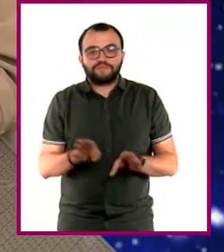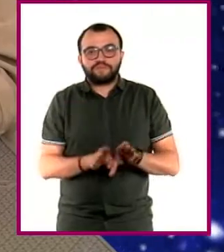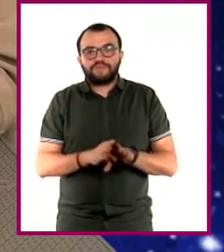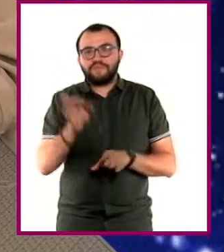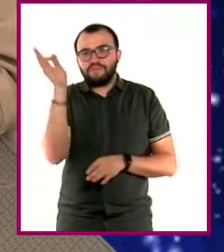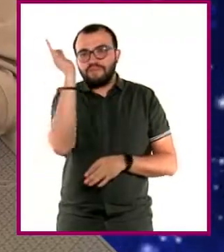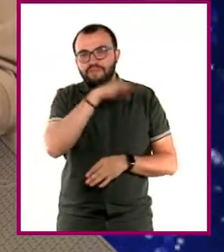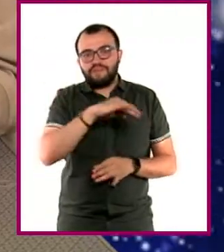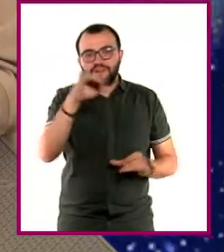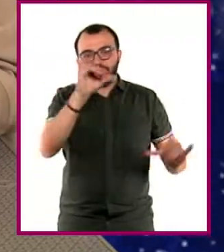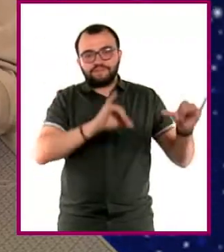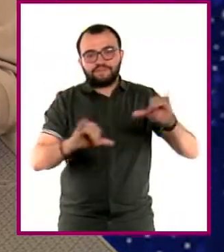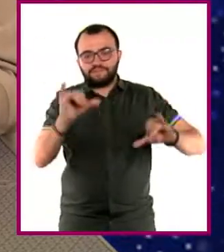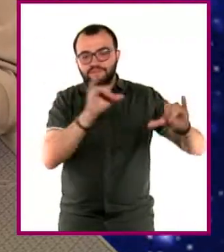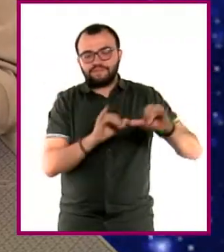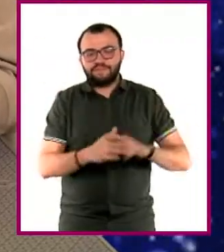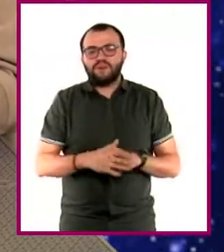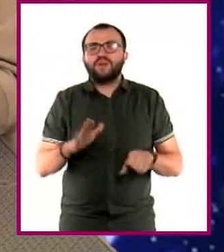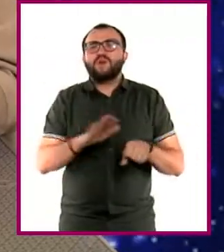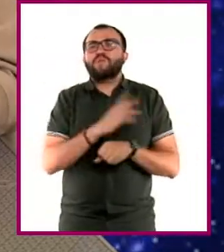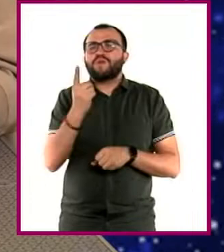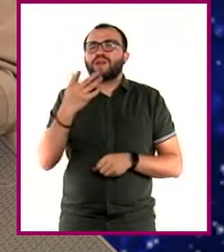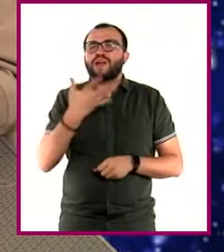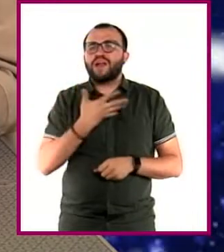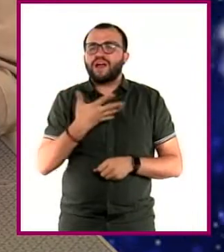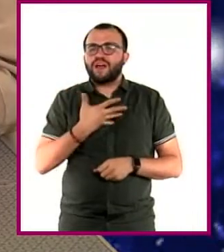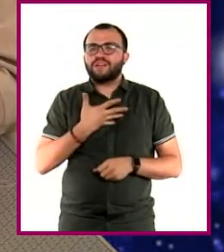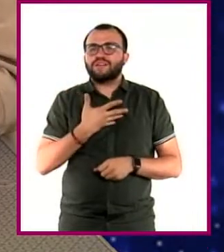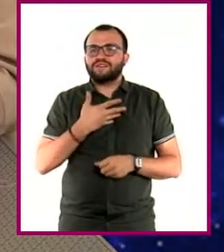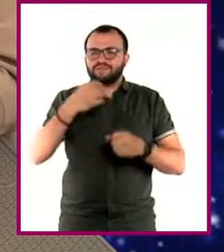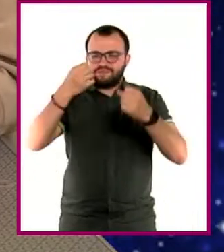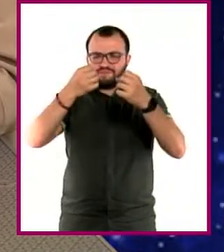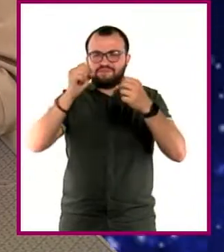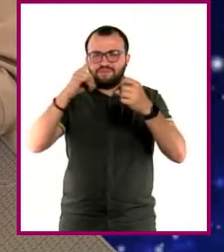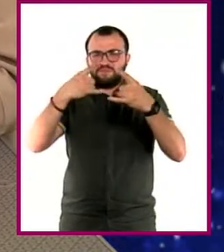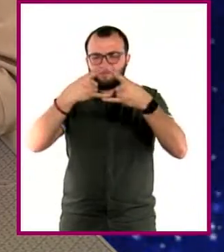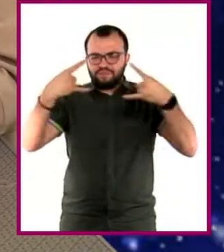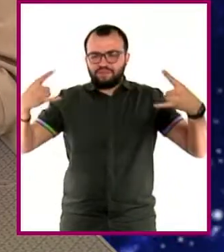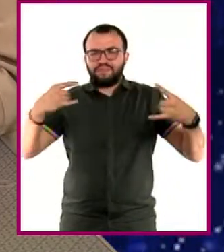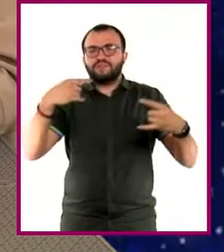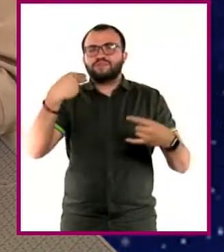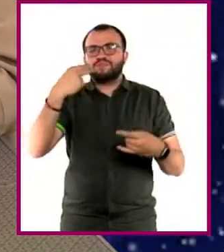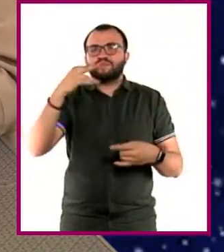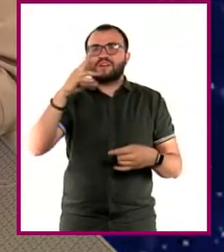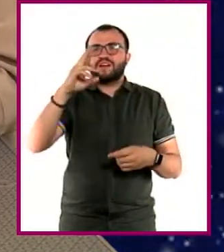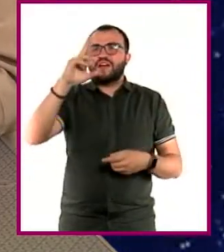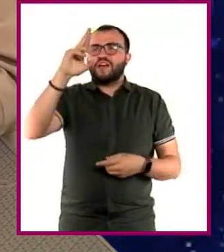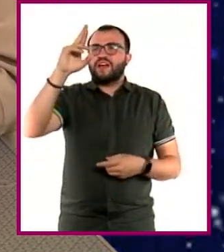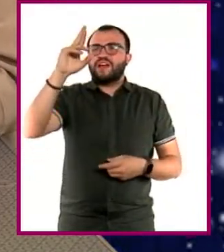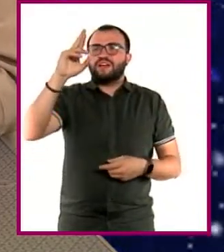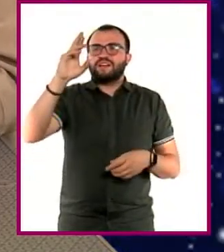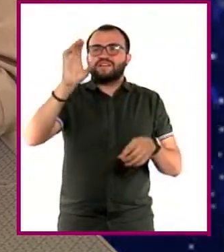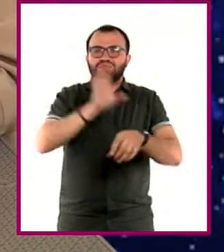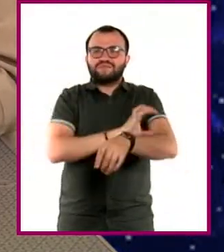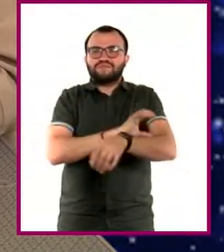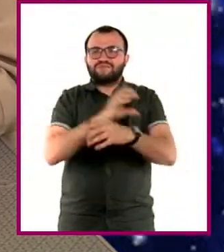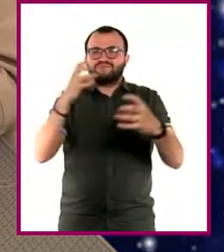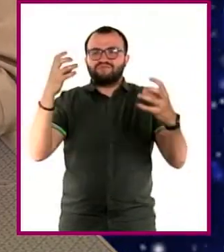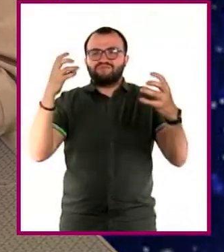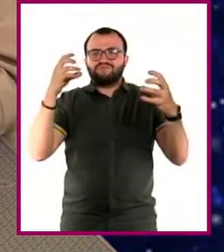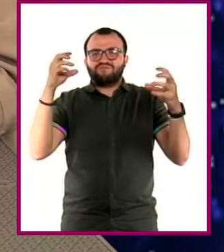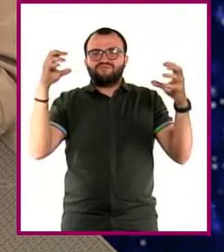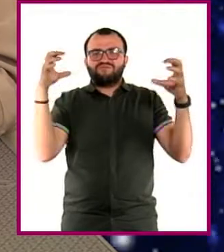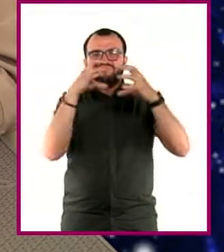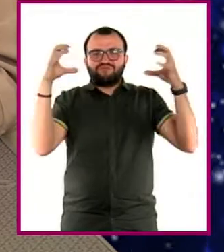Tierra. ¿Por qué hay elementos que son radioactivos? Tiene que ver con el hecho de que la naturaleza todo el tiempo está